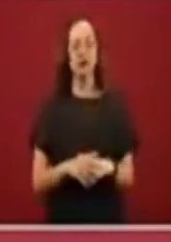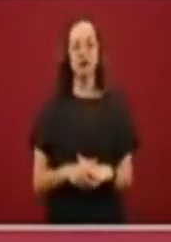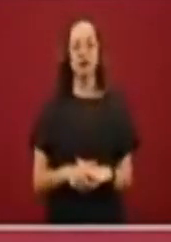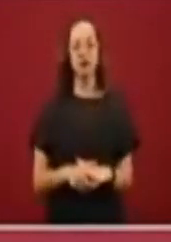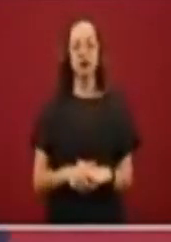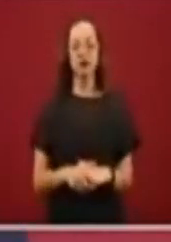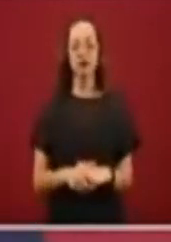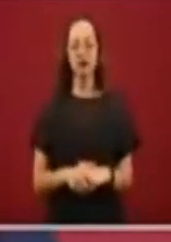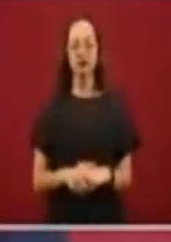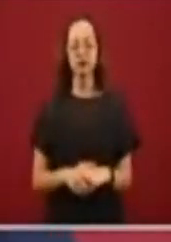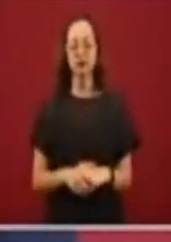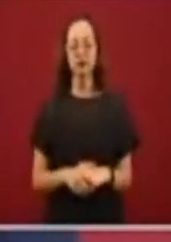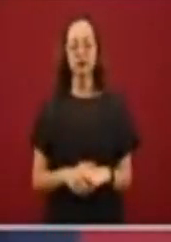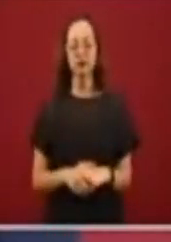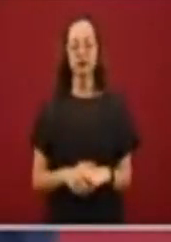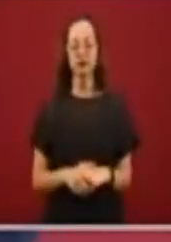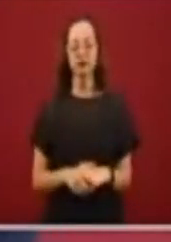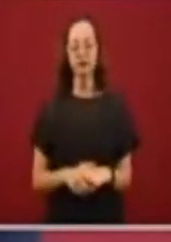que entren